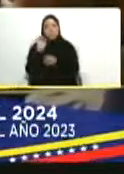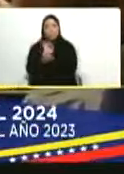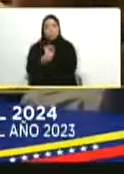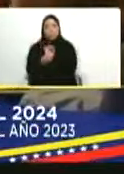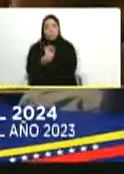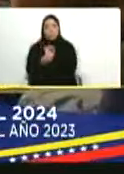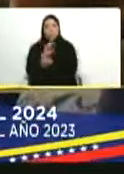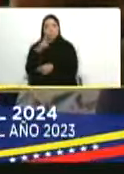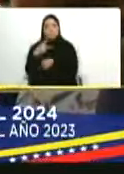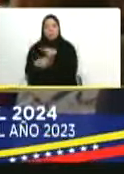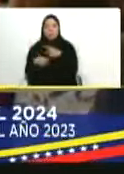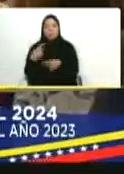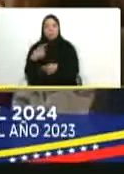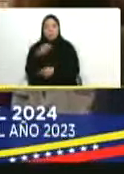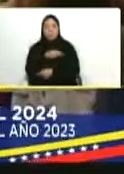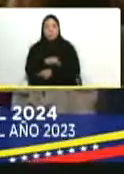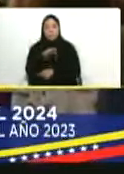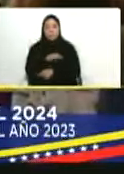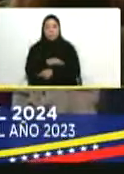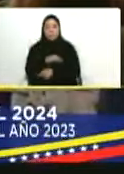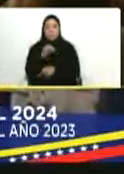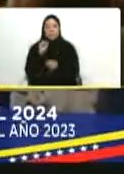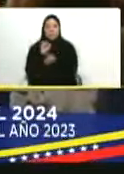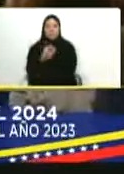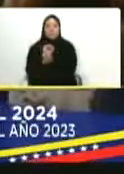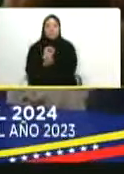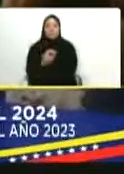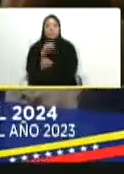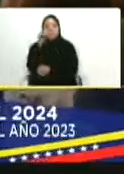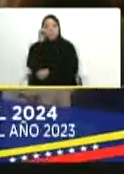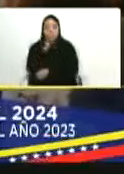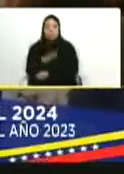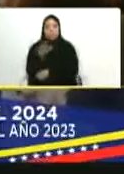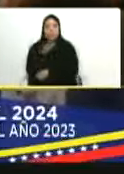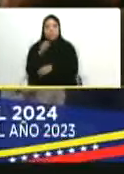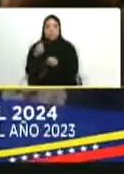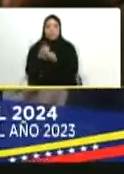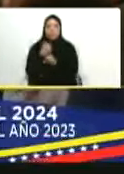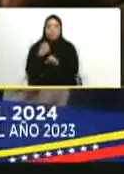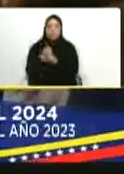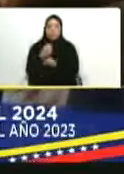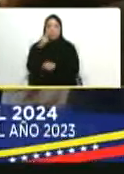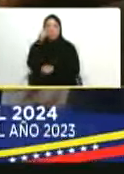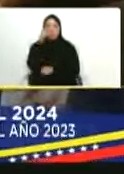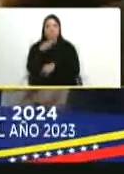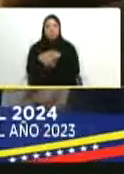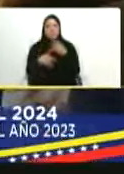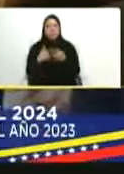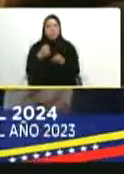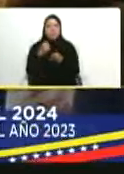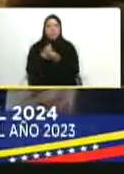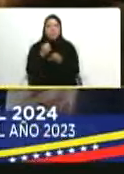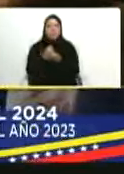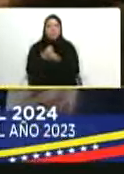sala de casación social, sala de casación civil, sala electoral, sala político-administrativa y la sala